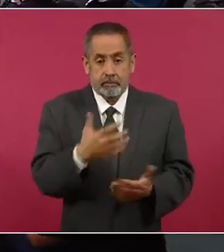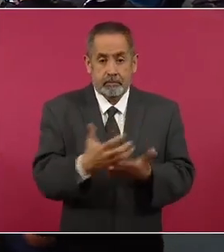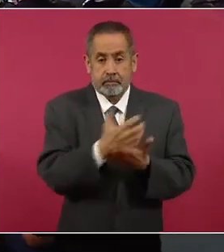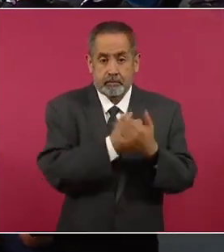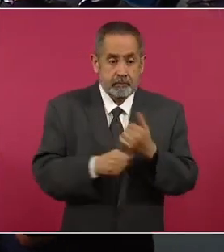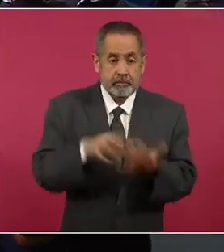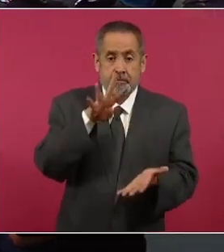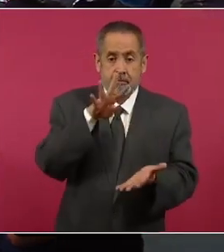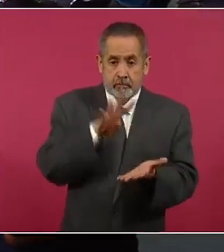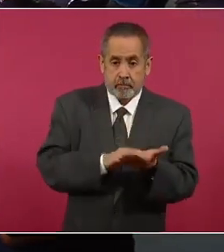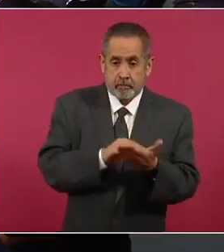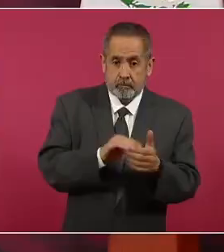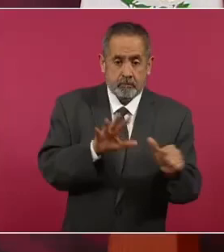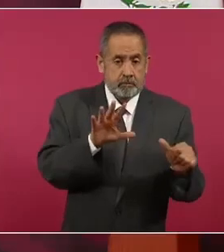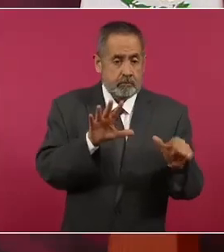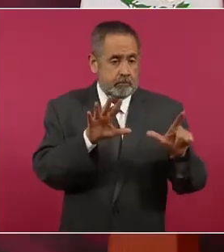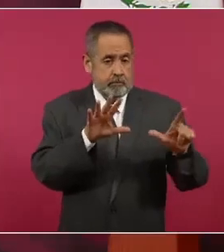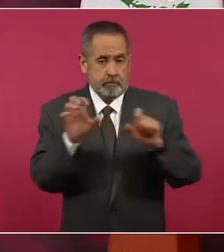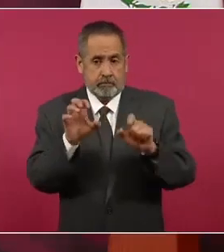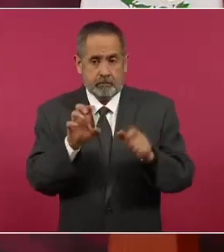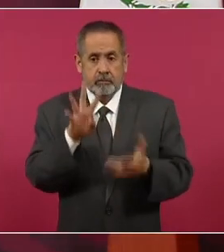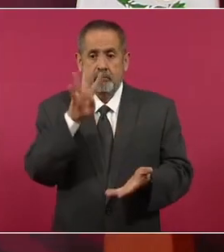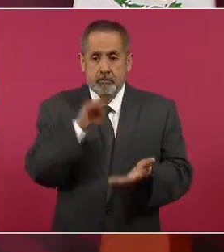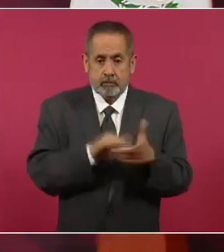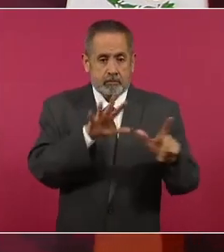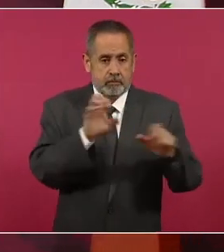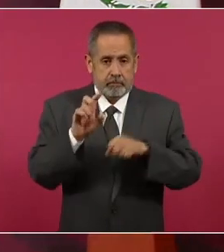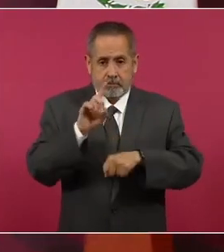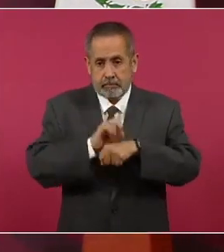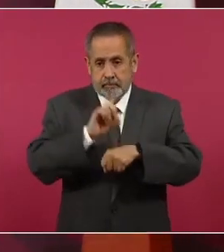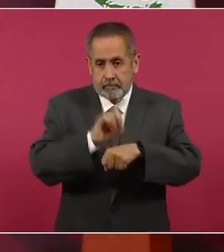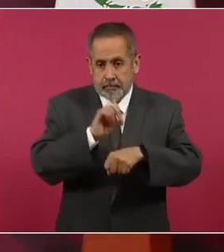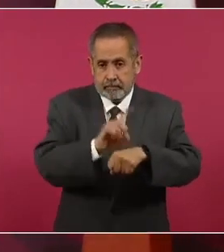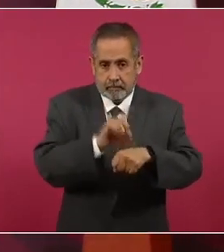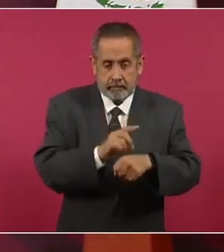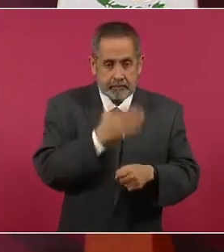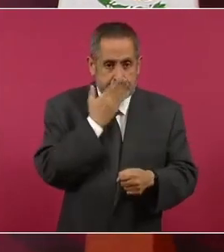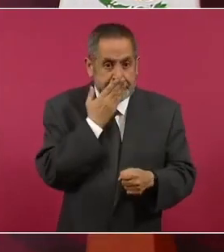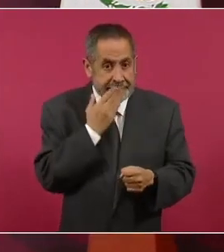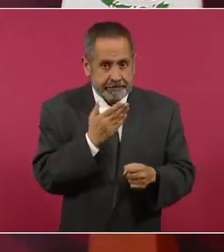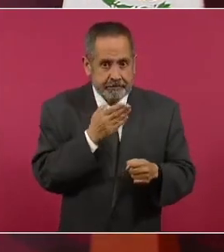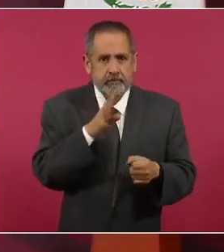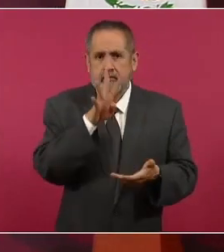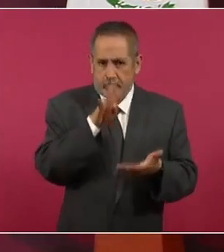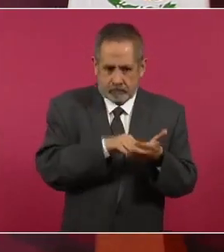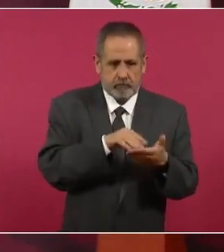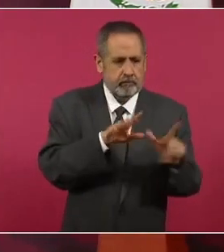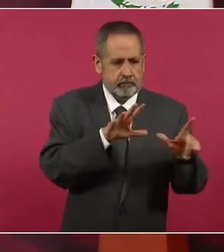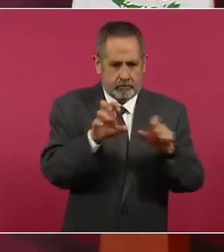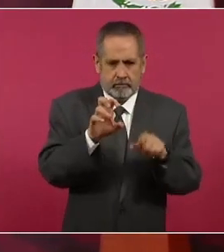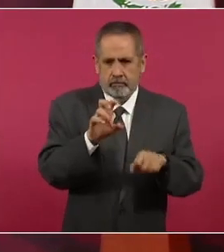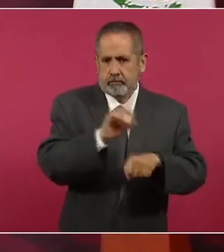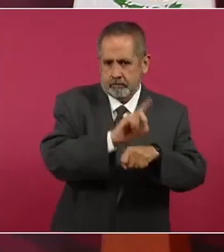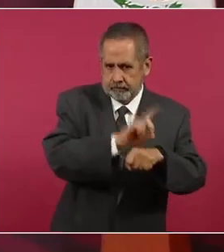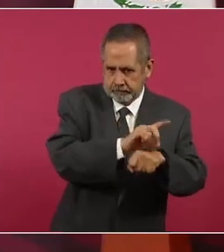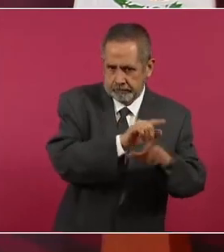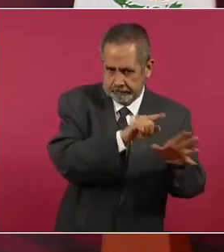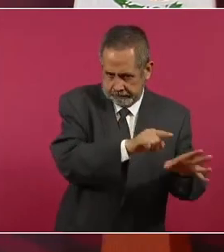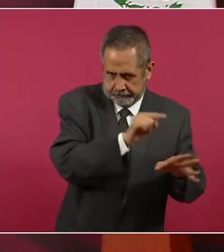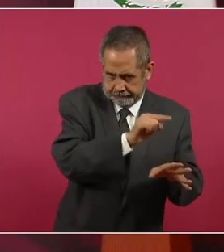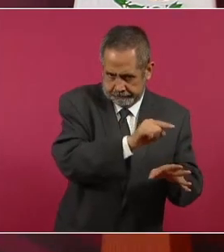4,700 diario. Van a ver lo que gana en promedio un trabajador